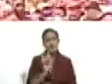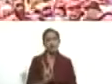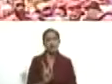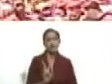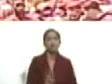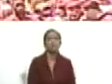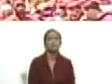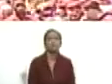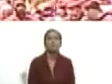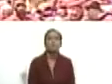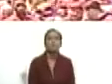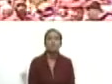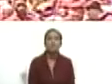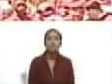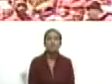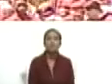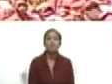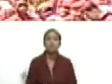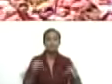Y este año,